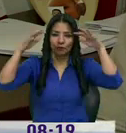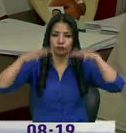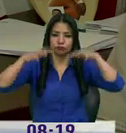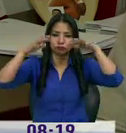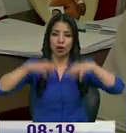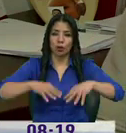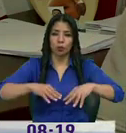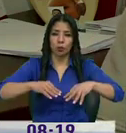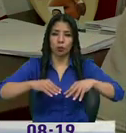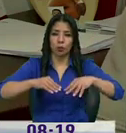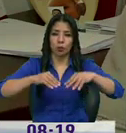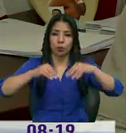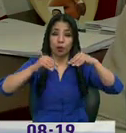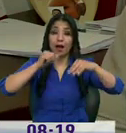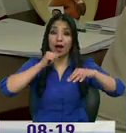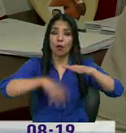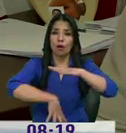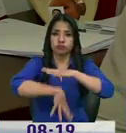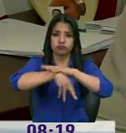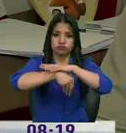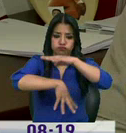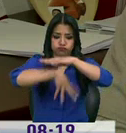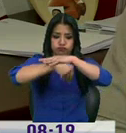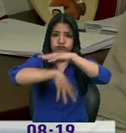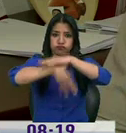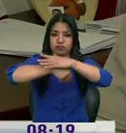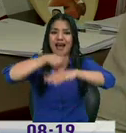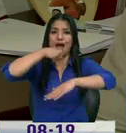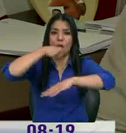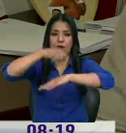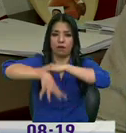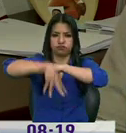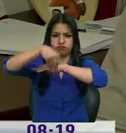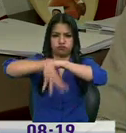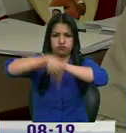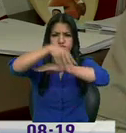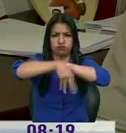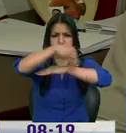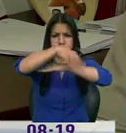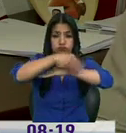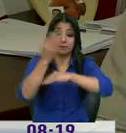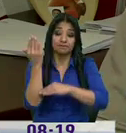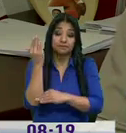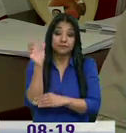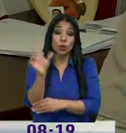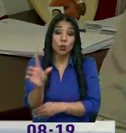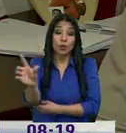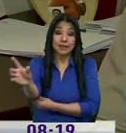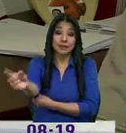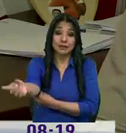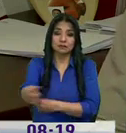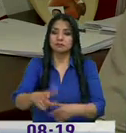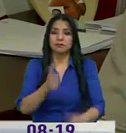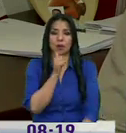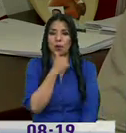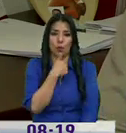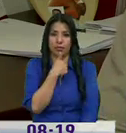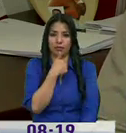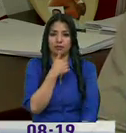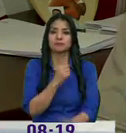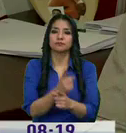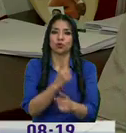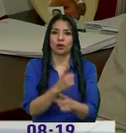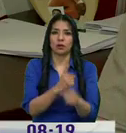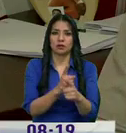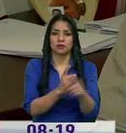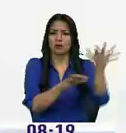humedal. Un humedal a tal magnitud que el día lunes no aguantó más y hubo un